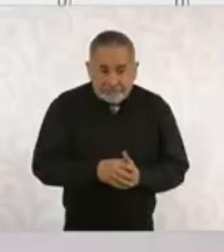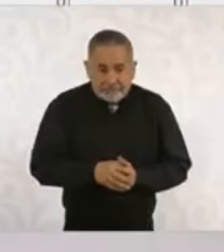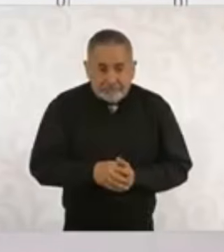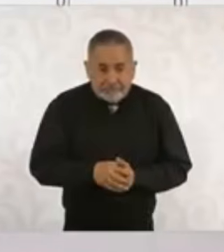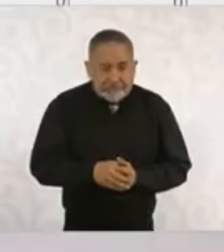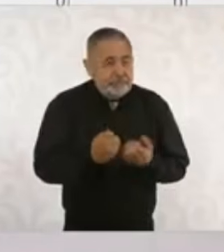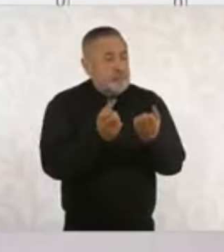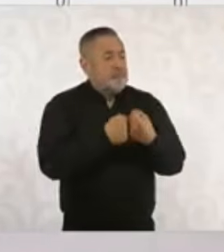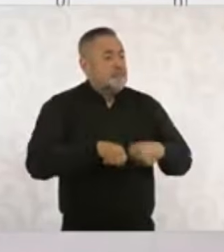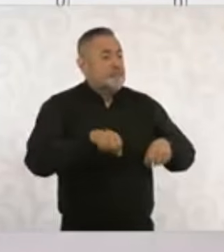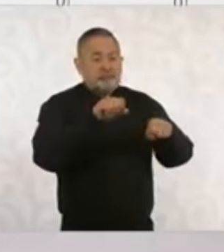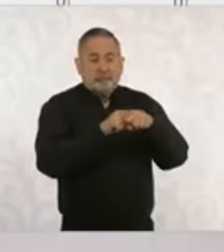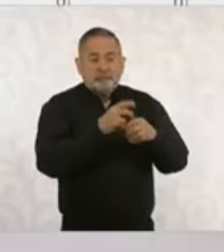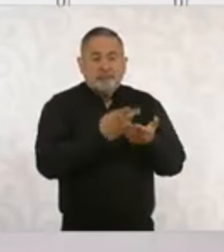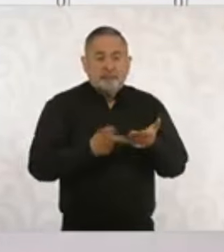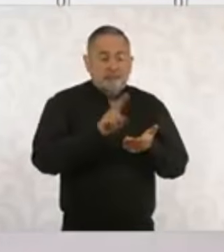Seguro de vida institucional.